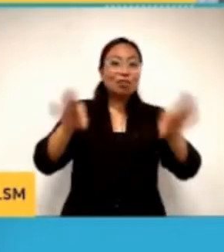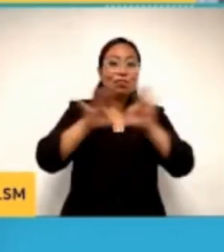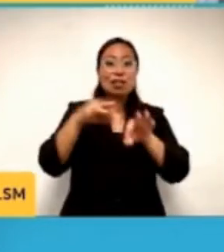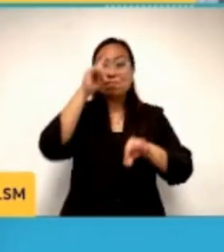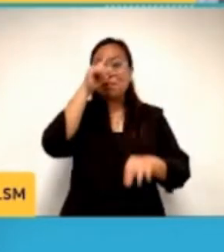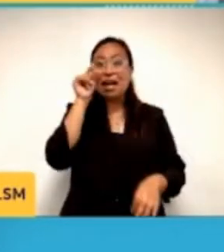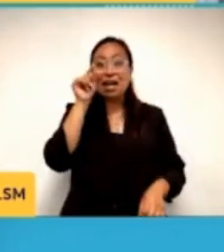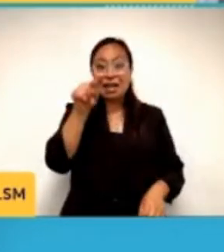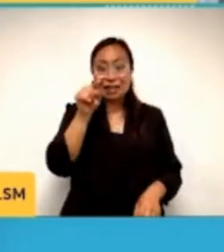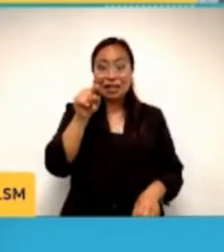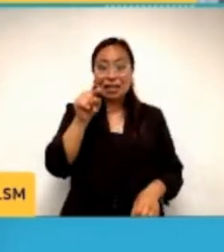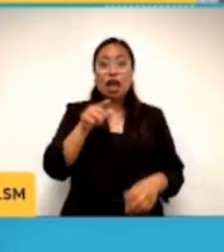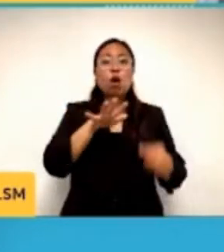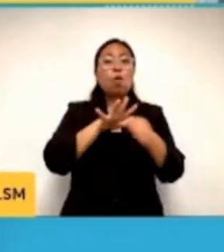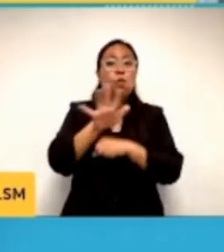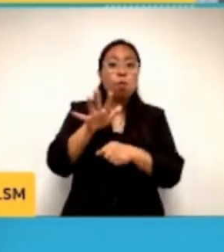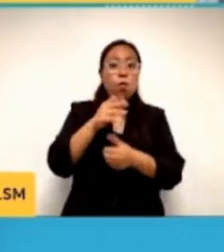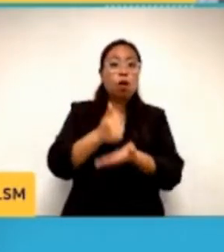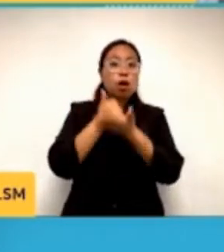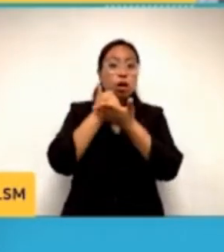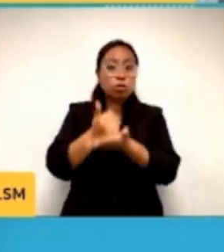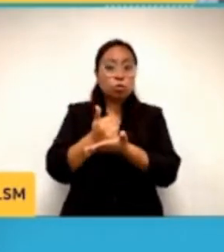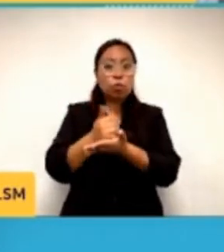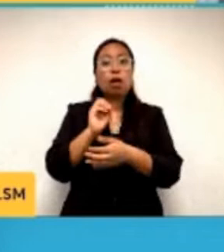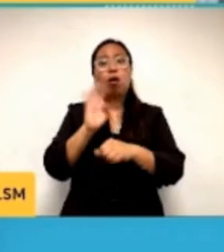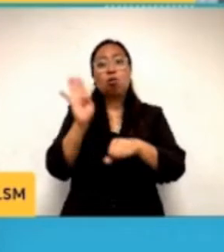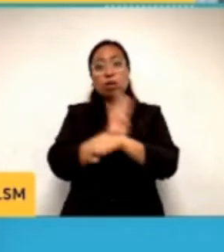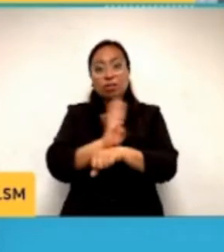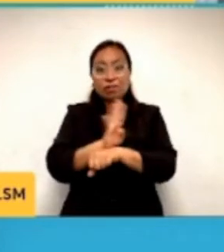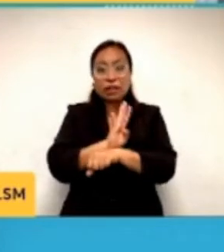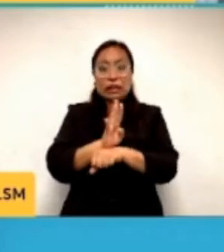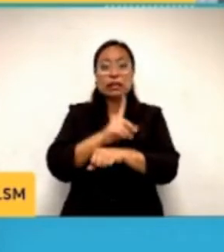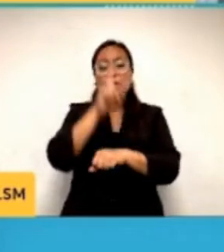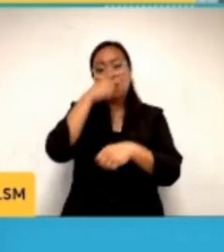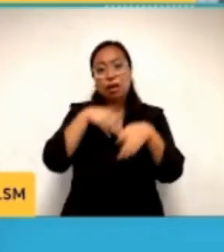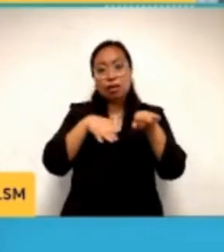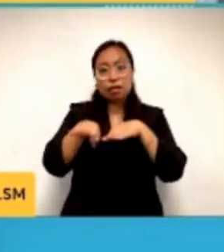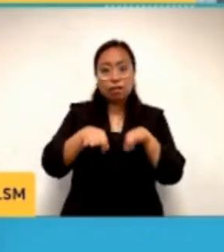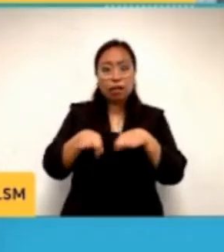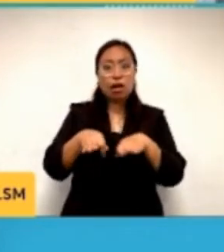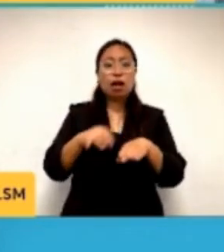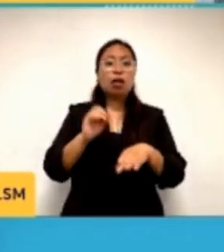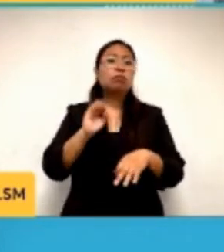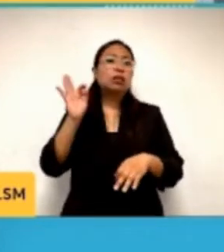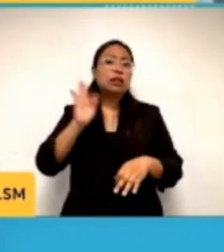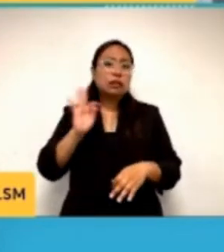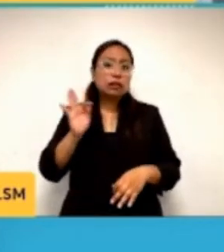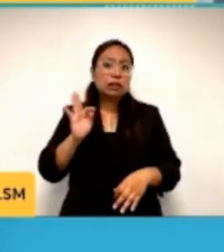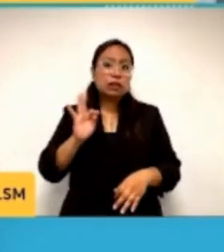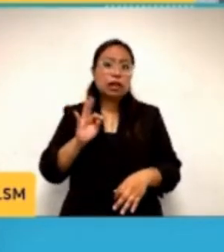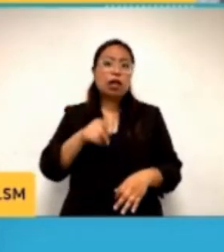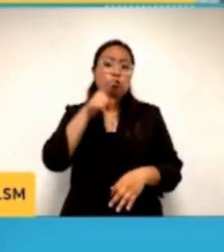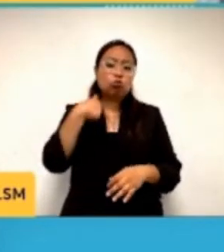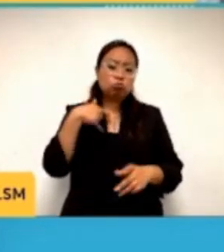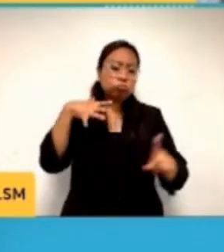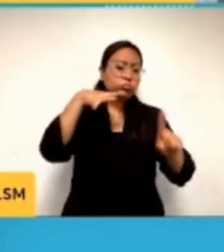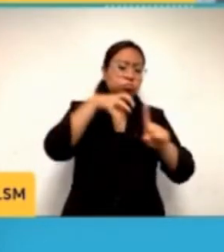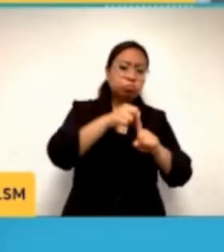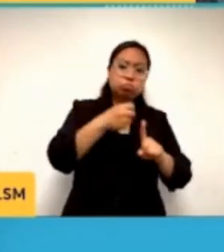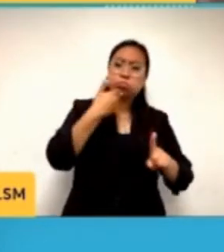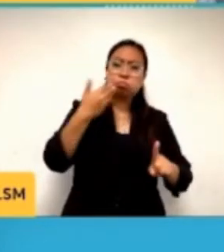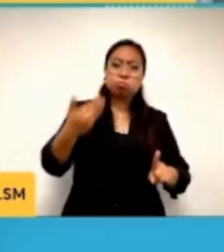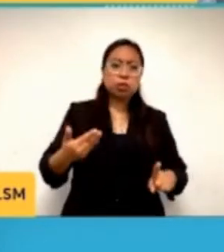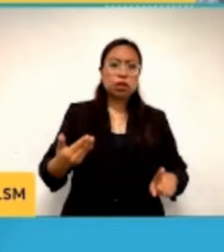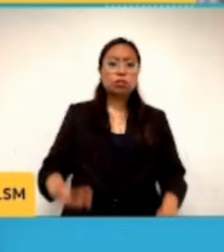esas personas que se ven impactadas o beneficiadas por tu trabajo o que juegan algún rol en que yo logre mi